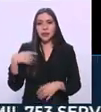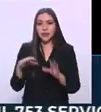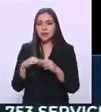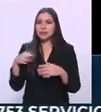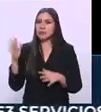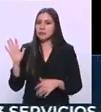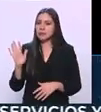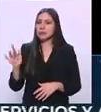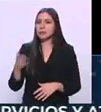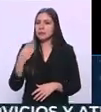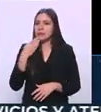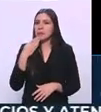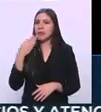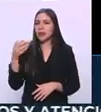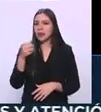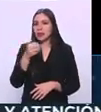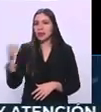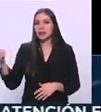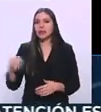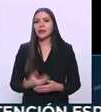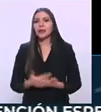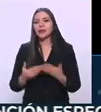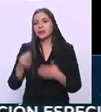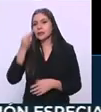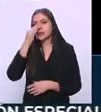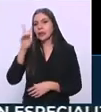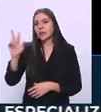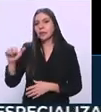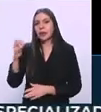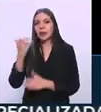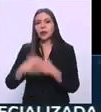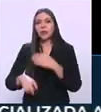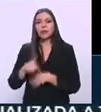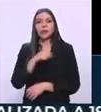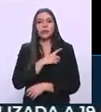bien. Doctora, me tengo casi que despedir. Quisiera